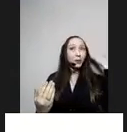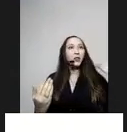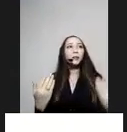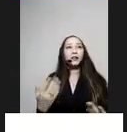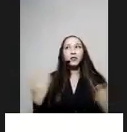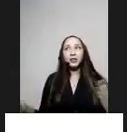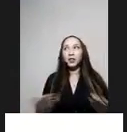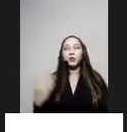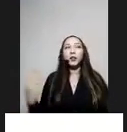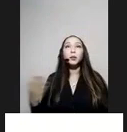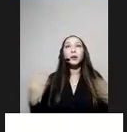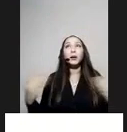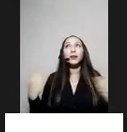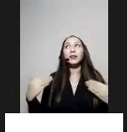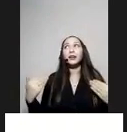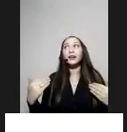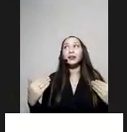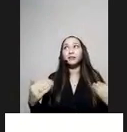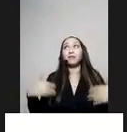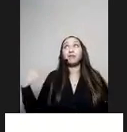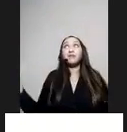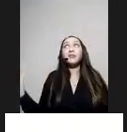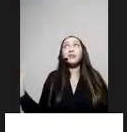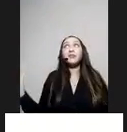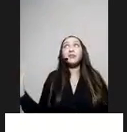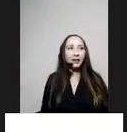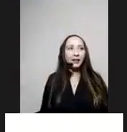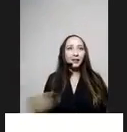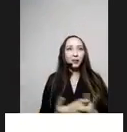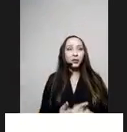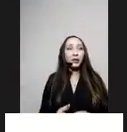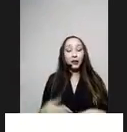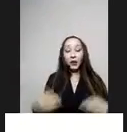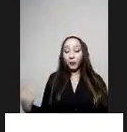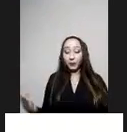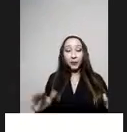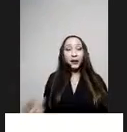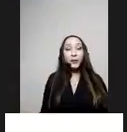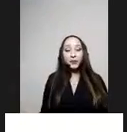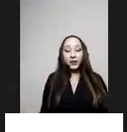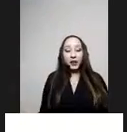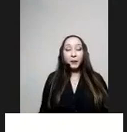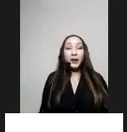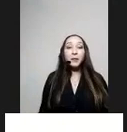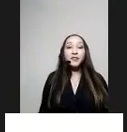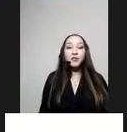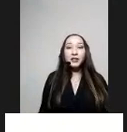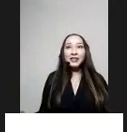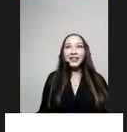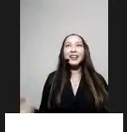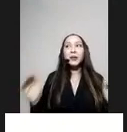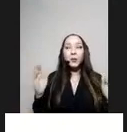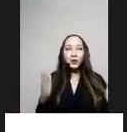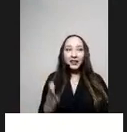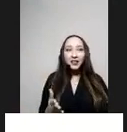por medio de mindfulness? ¿Cómo esto me va a permitir incrementar mi inteligencia emocional? Bueno, primero, el mindfulness se